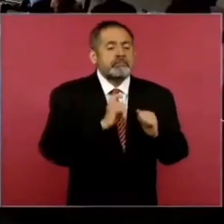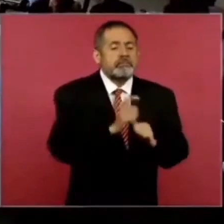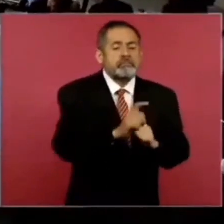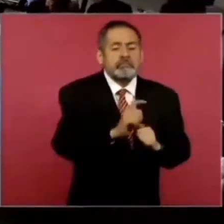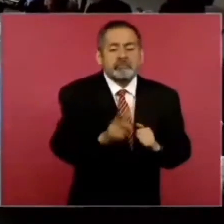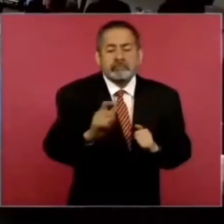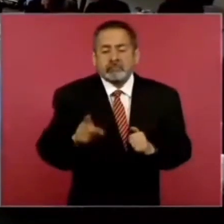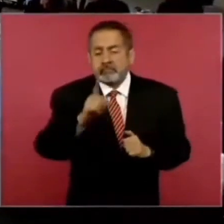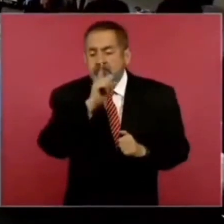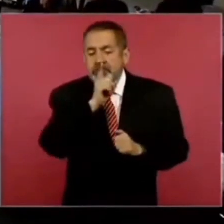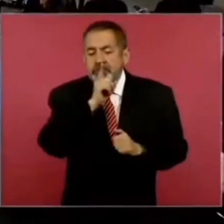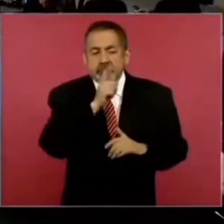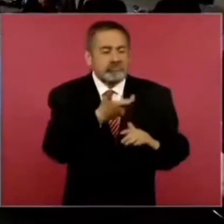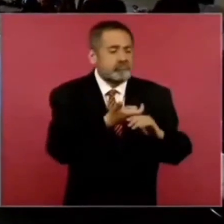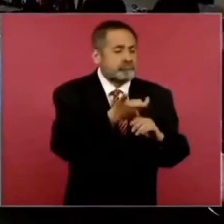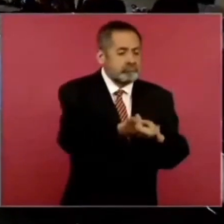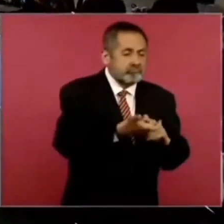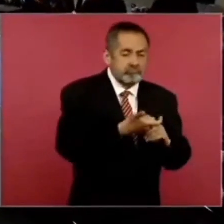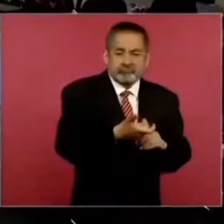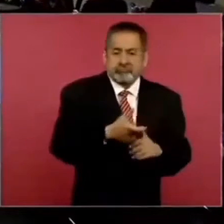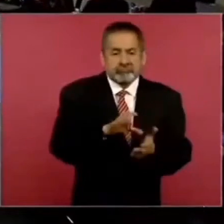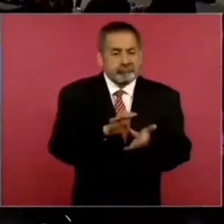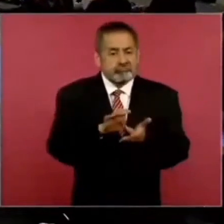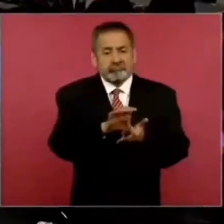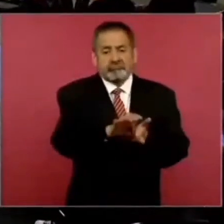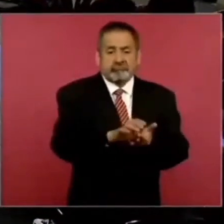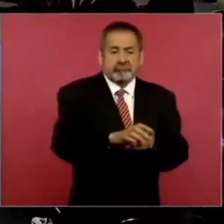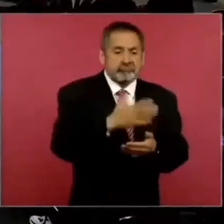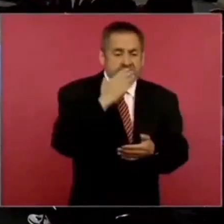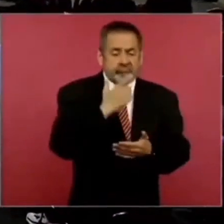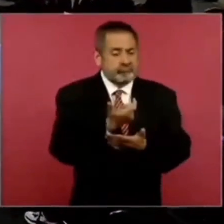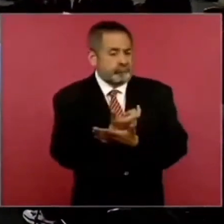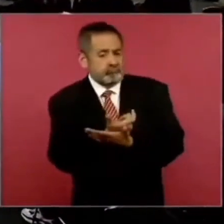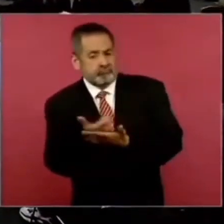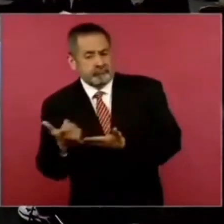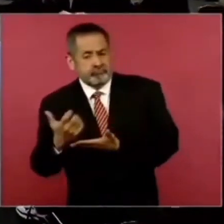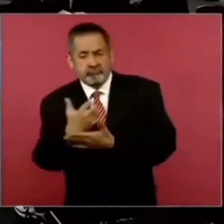pues pagándoles muy bien, con sueldos